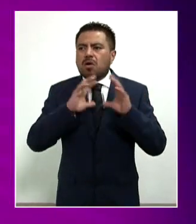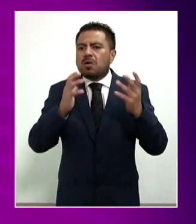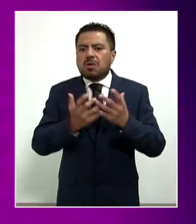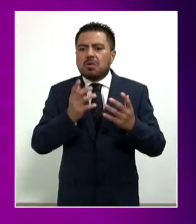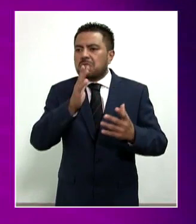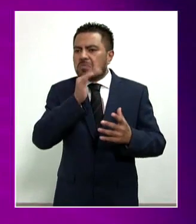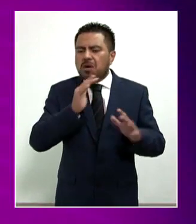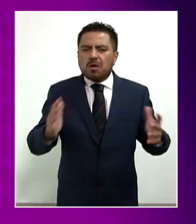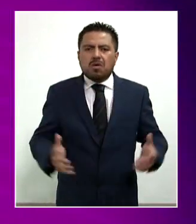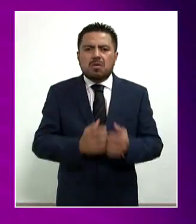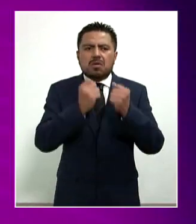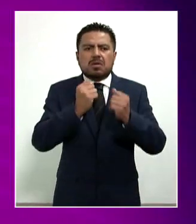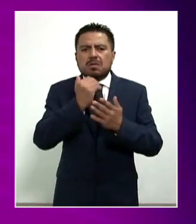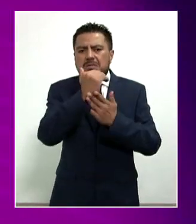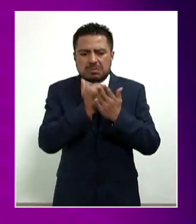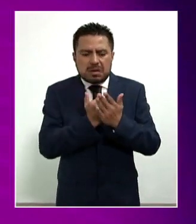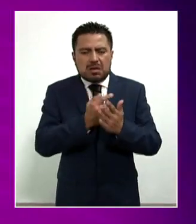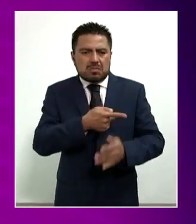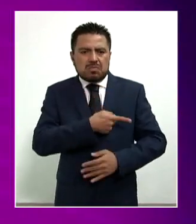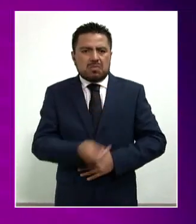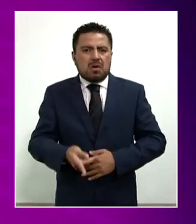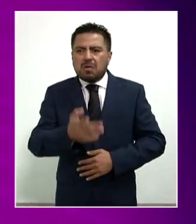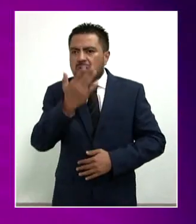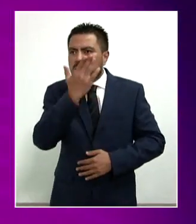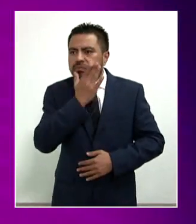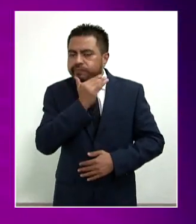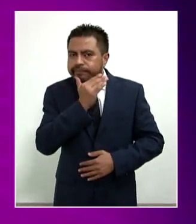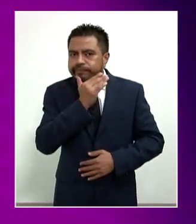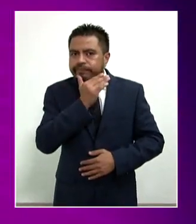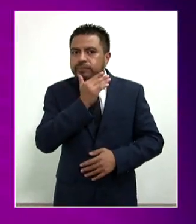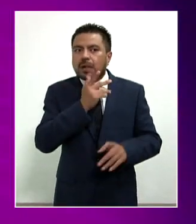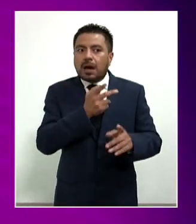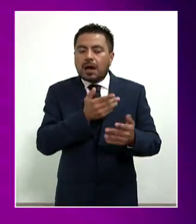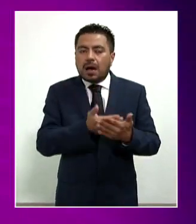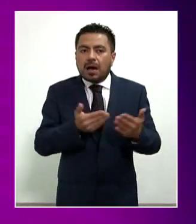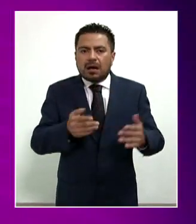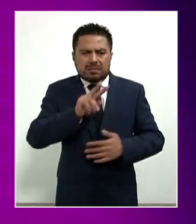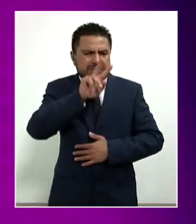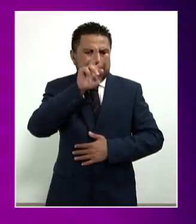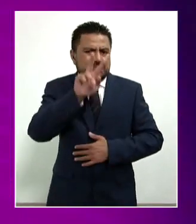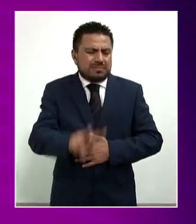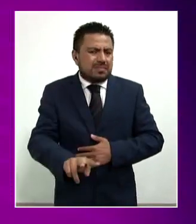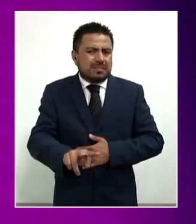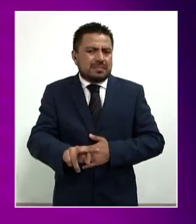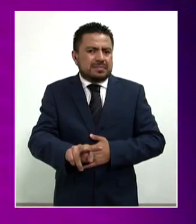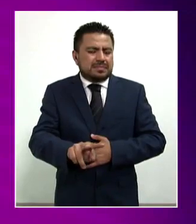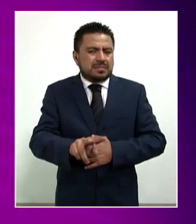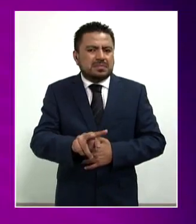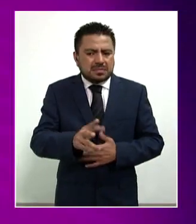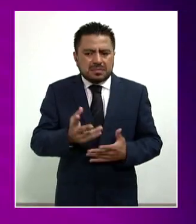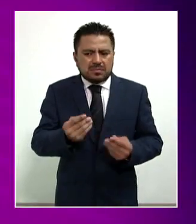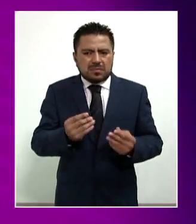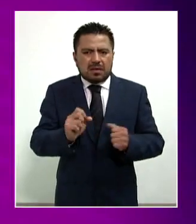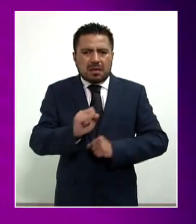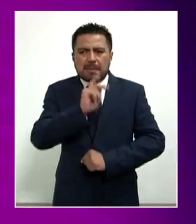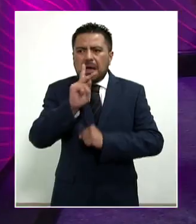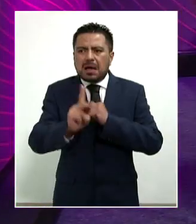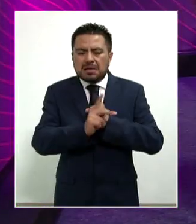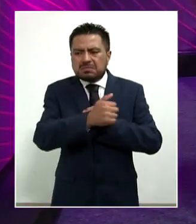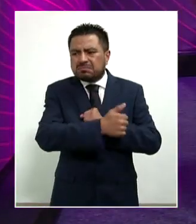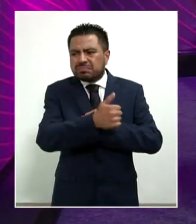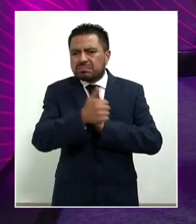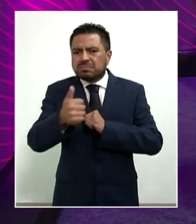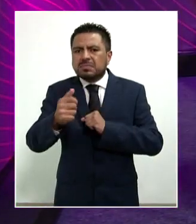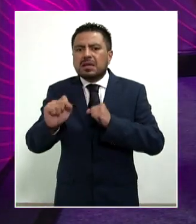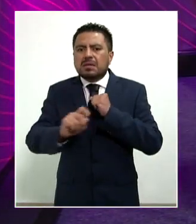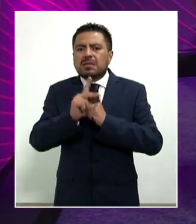logró disminuir la pobreza en términos globales. Entonces, la verdad es que en muchos países y también